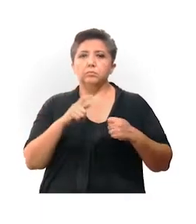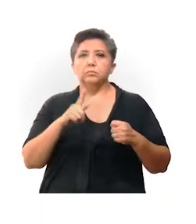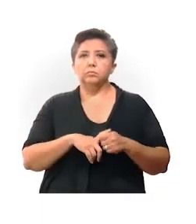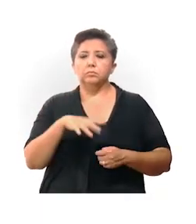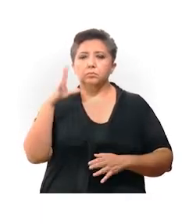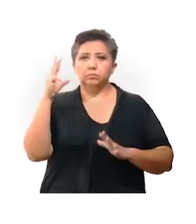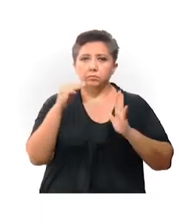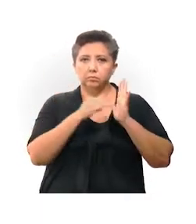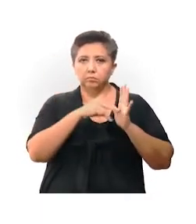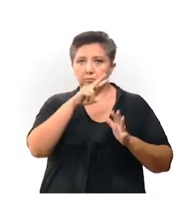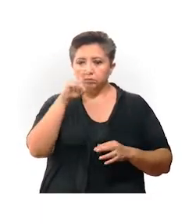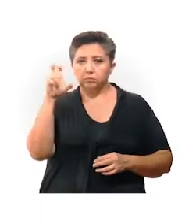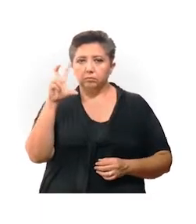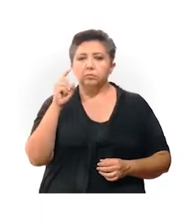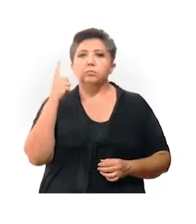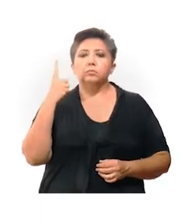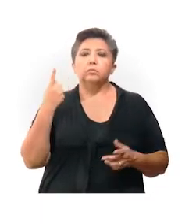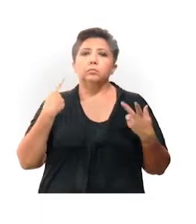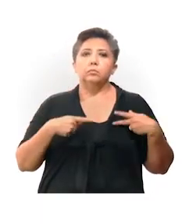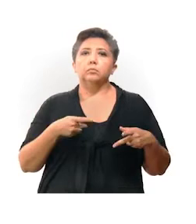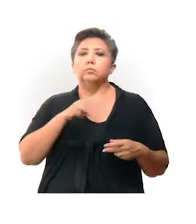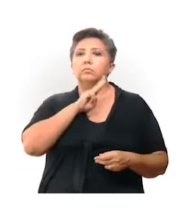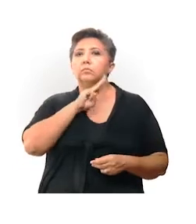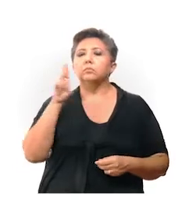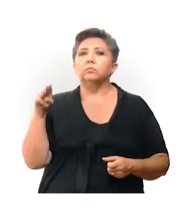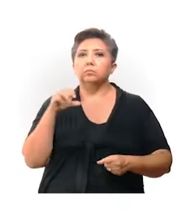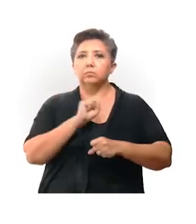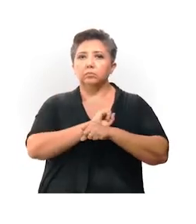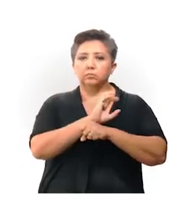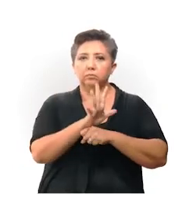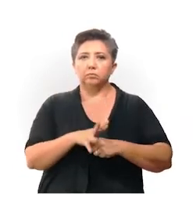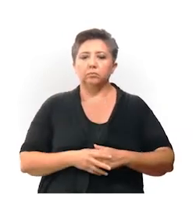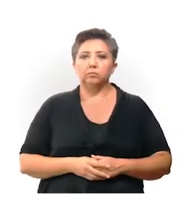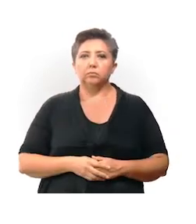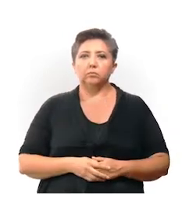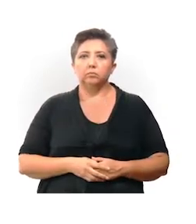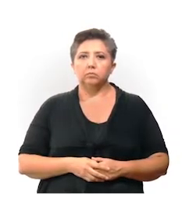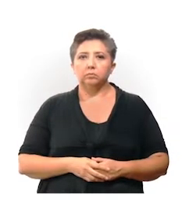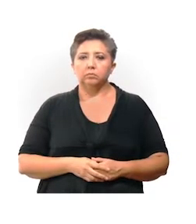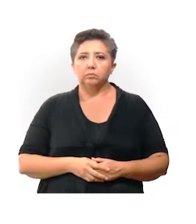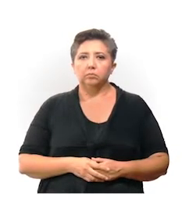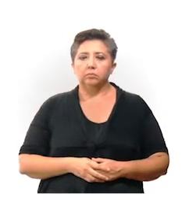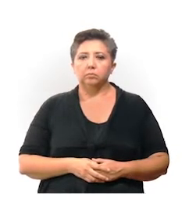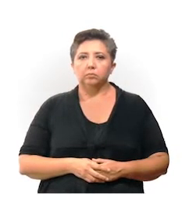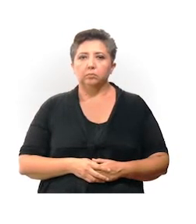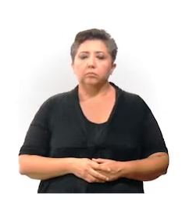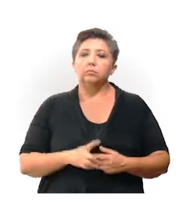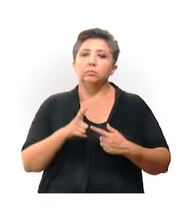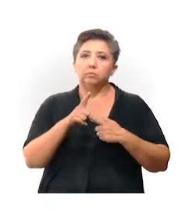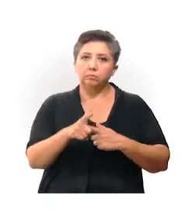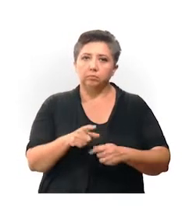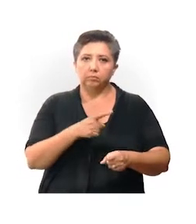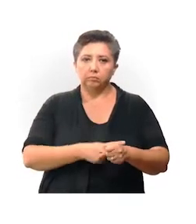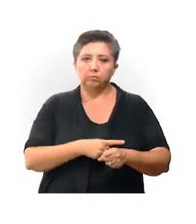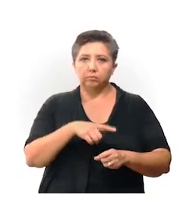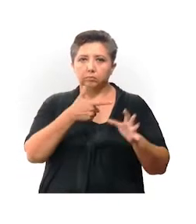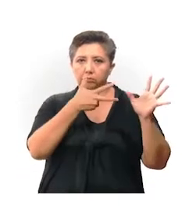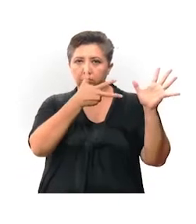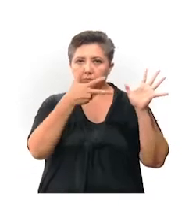total, son 4,231 las personas fallecidas a causa del coronavirus. De los casos